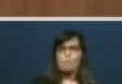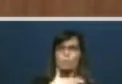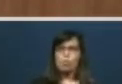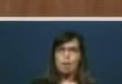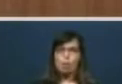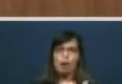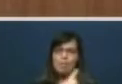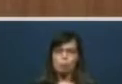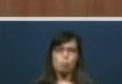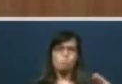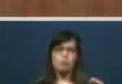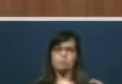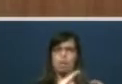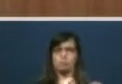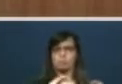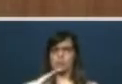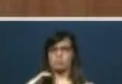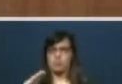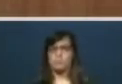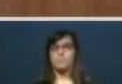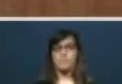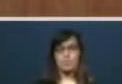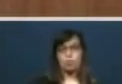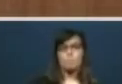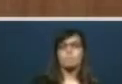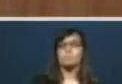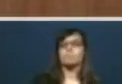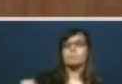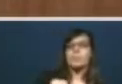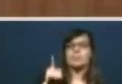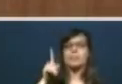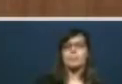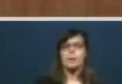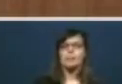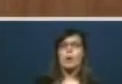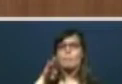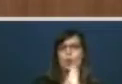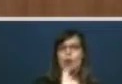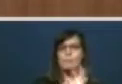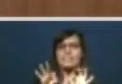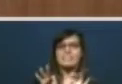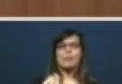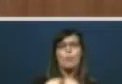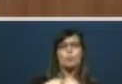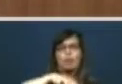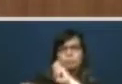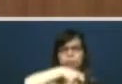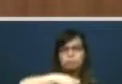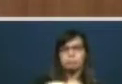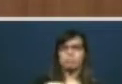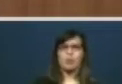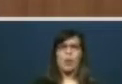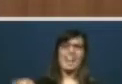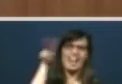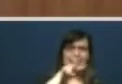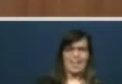individual actuación complementada con el programa de reutilización relé o implantado ya en 278 centros públicos